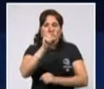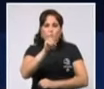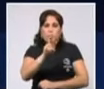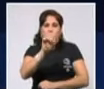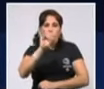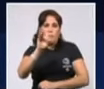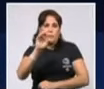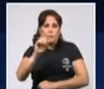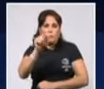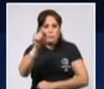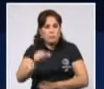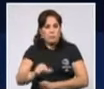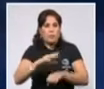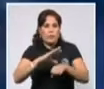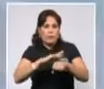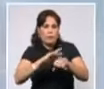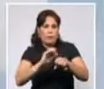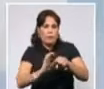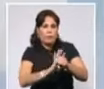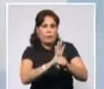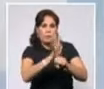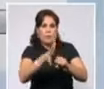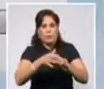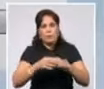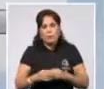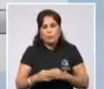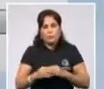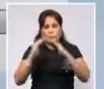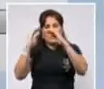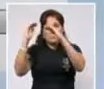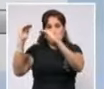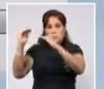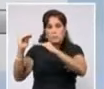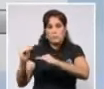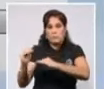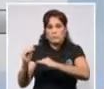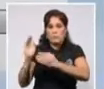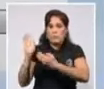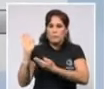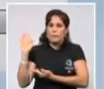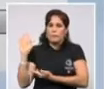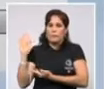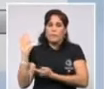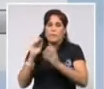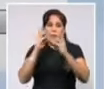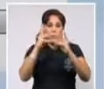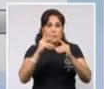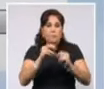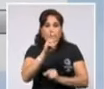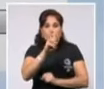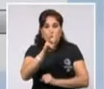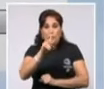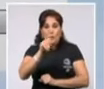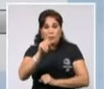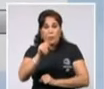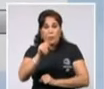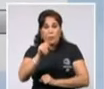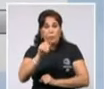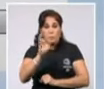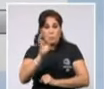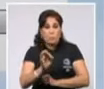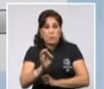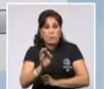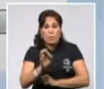106.270 casos con la COVID-19. Y la cifra de los 31 del mundo, pues